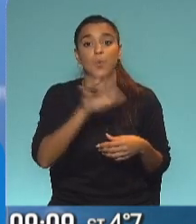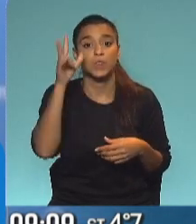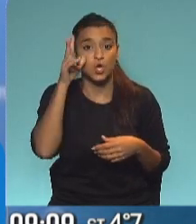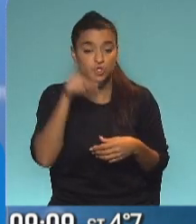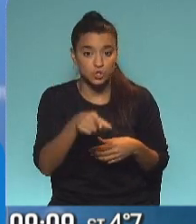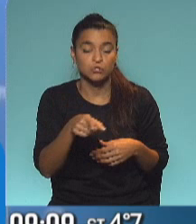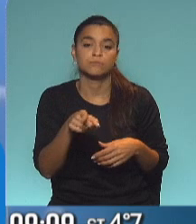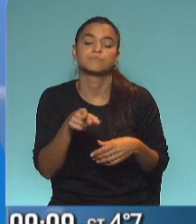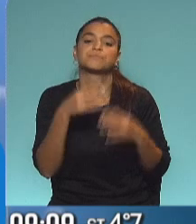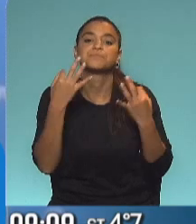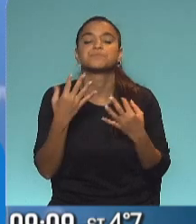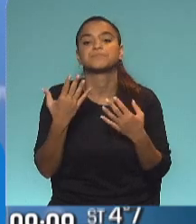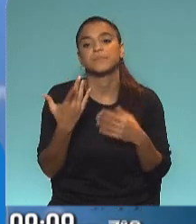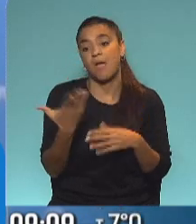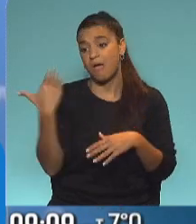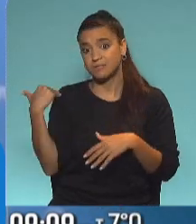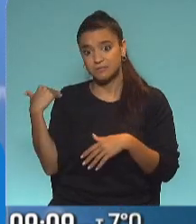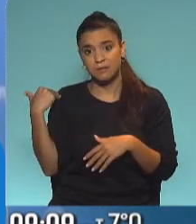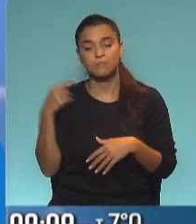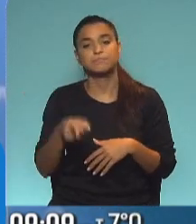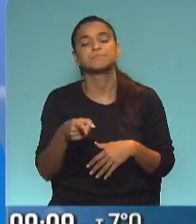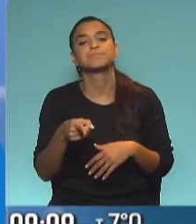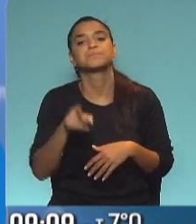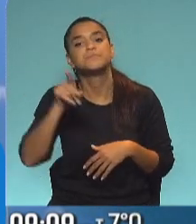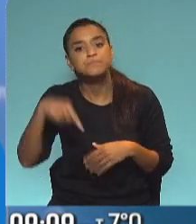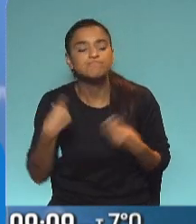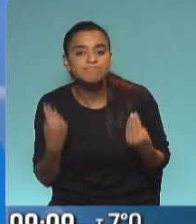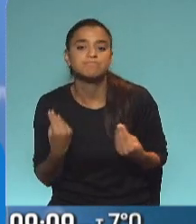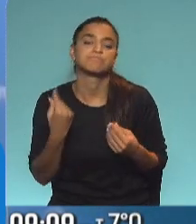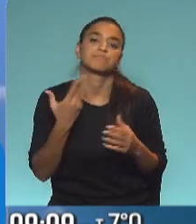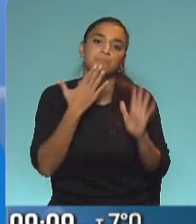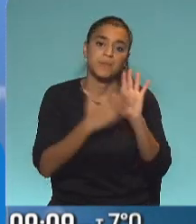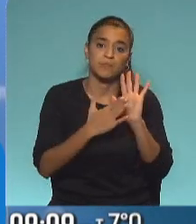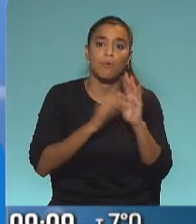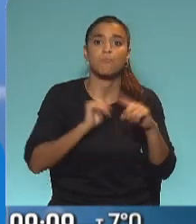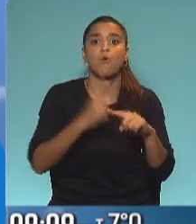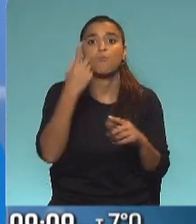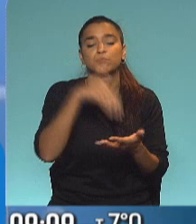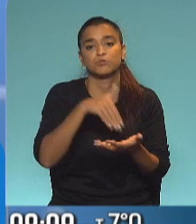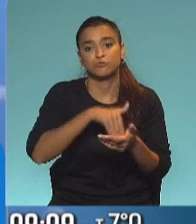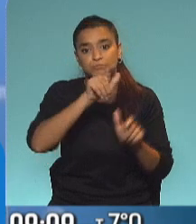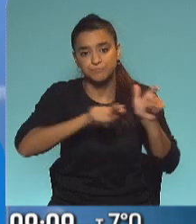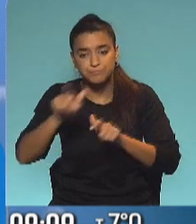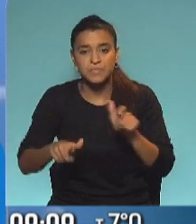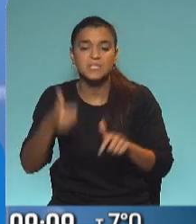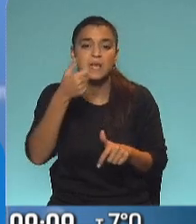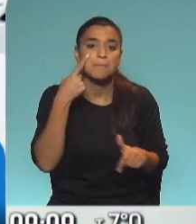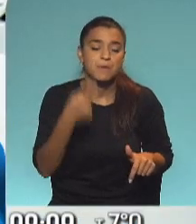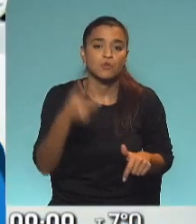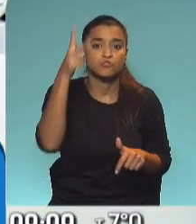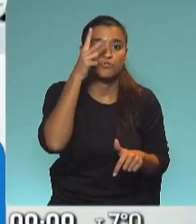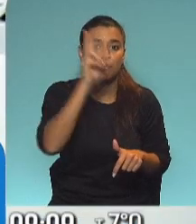9.258 se realizaron en la jornada de ayer, que generan un testeo por millón de habitantes de